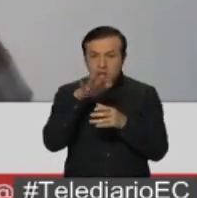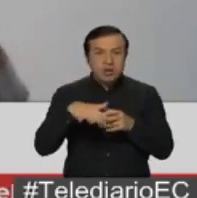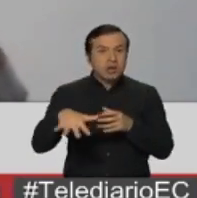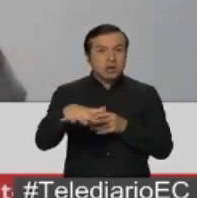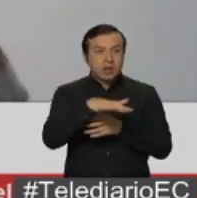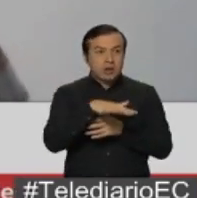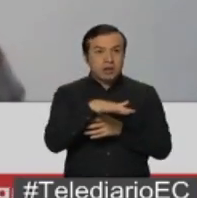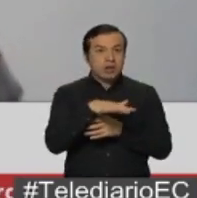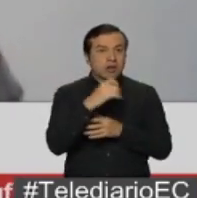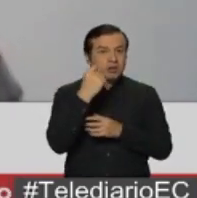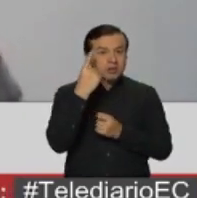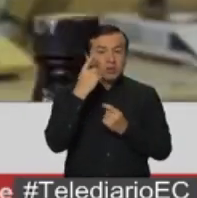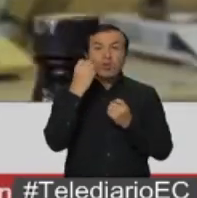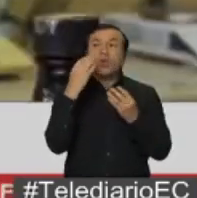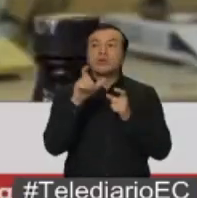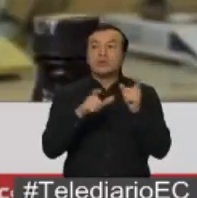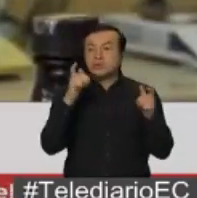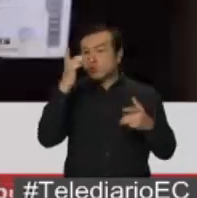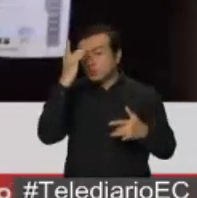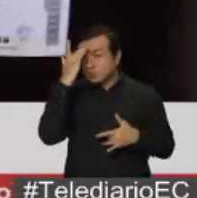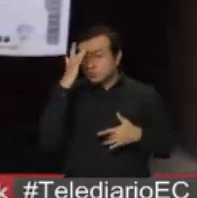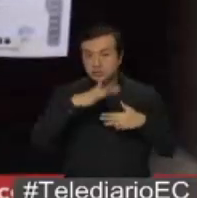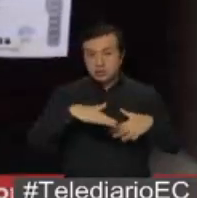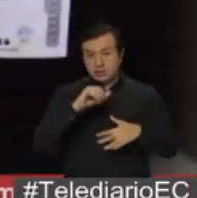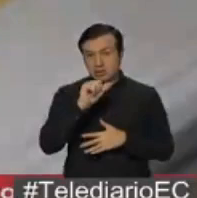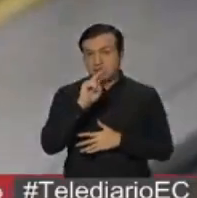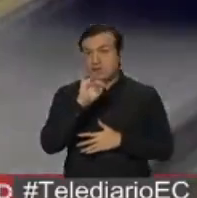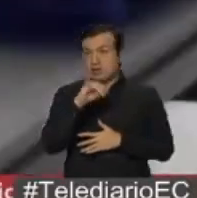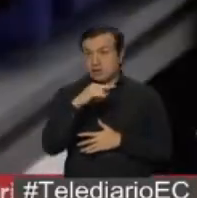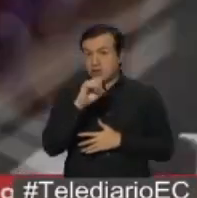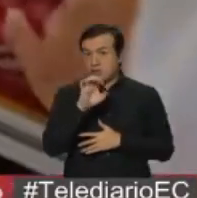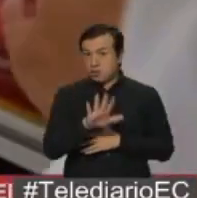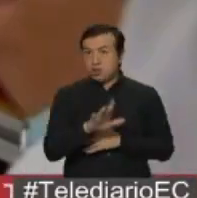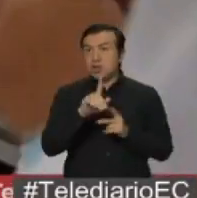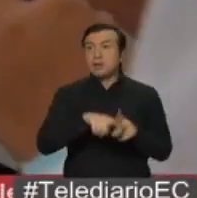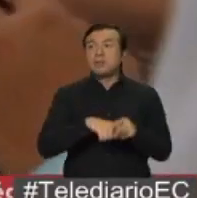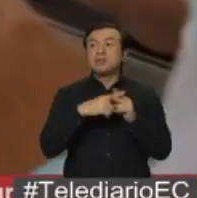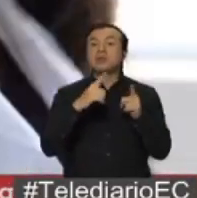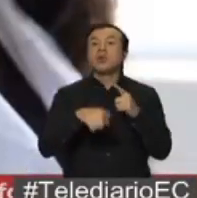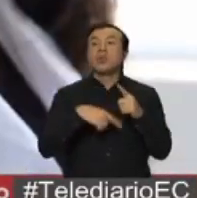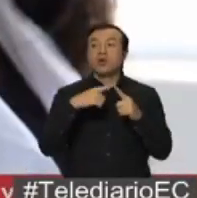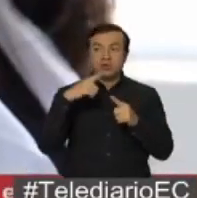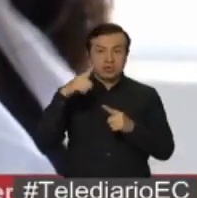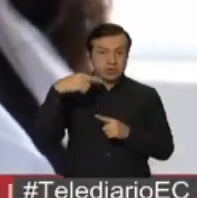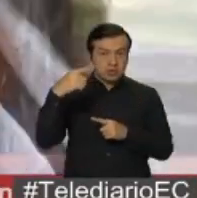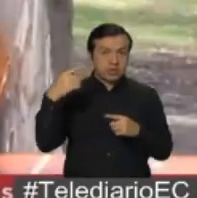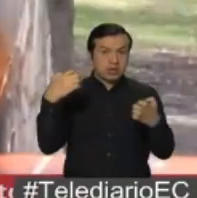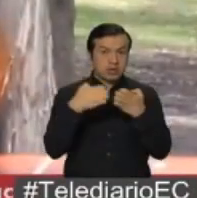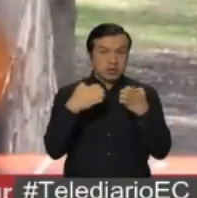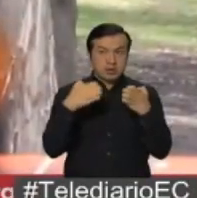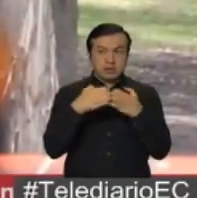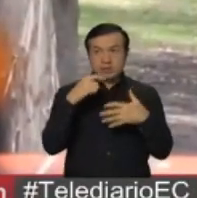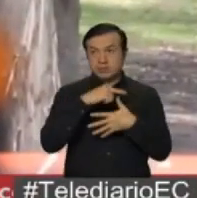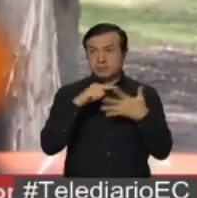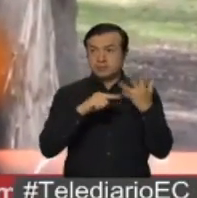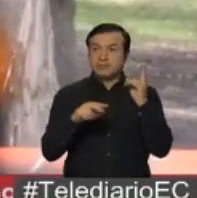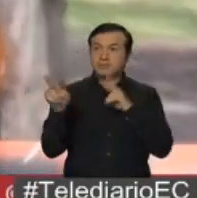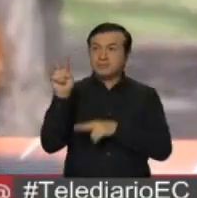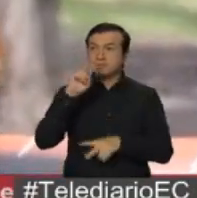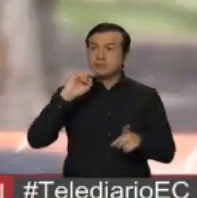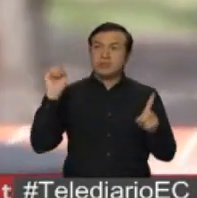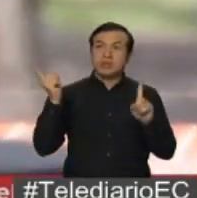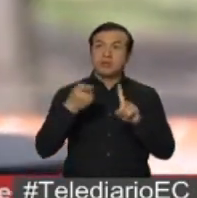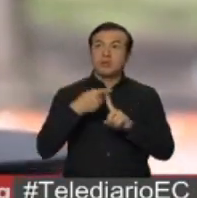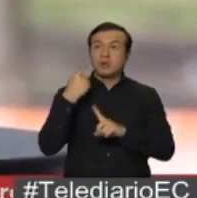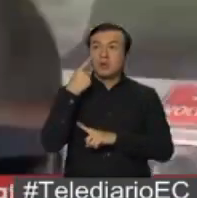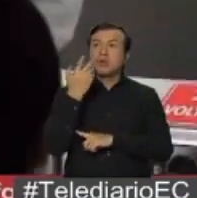por la cód y 19 según santiago guerrero el proyecto piloto arrancará en los próximos días con un equipo multidisciplinario el primer